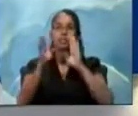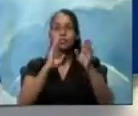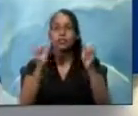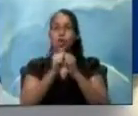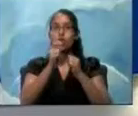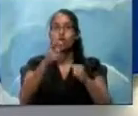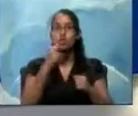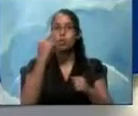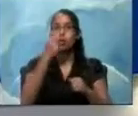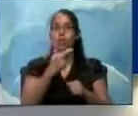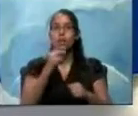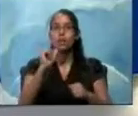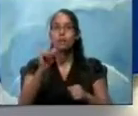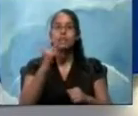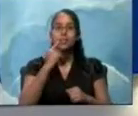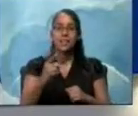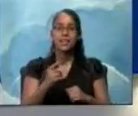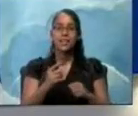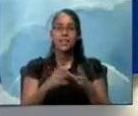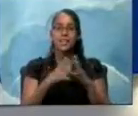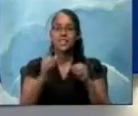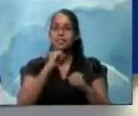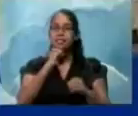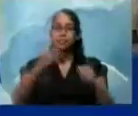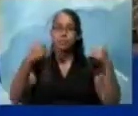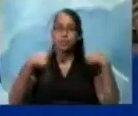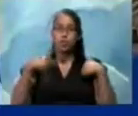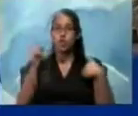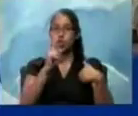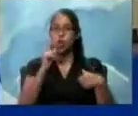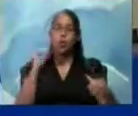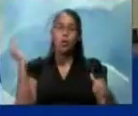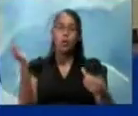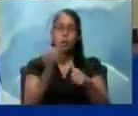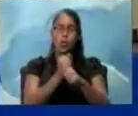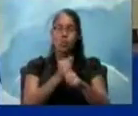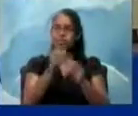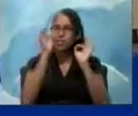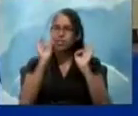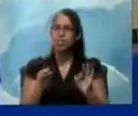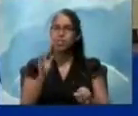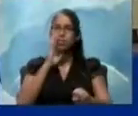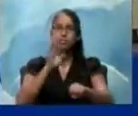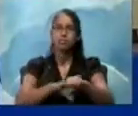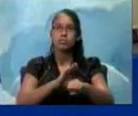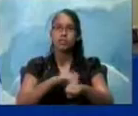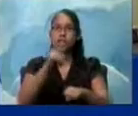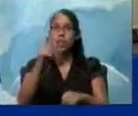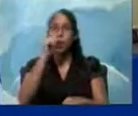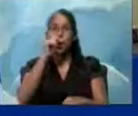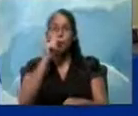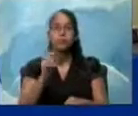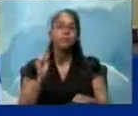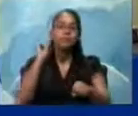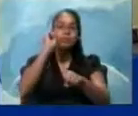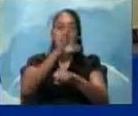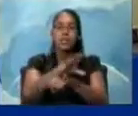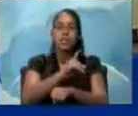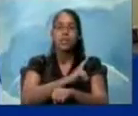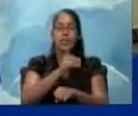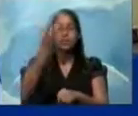su boca y él dice, yo no encuentro ningún delito en este hombre, y se lo mandé al rey